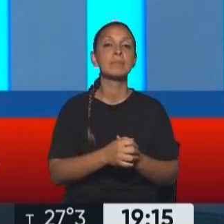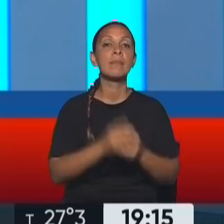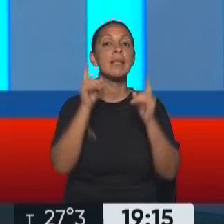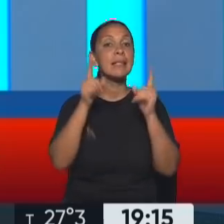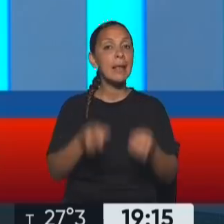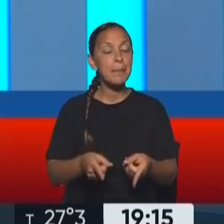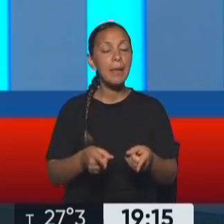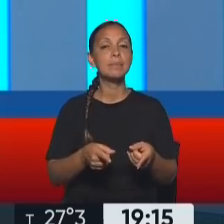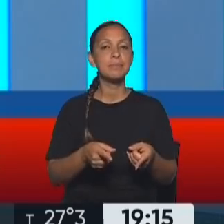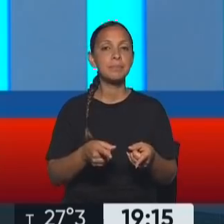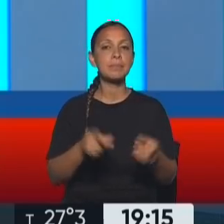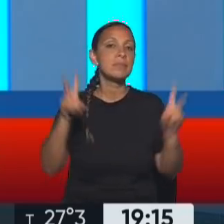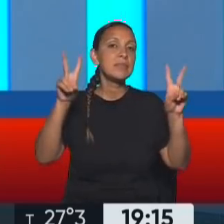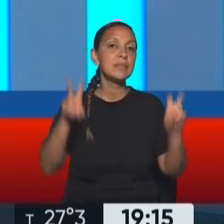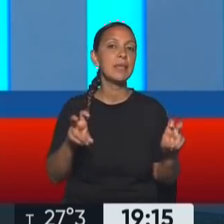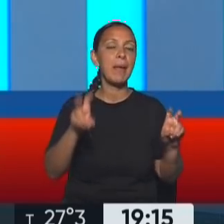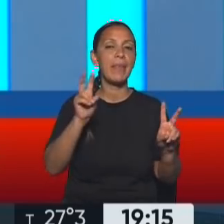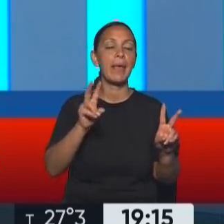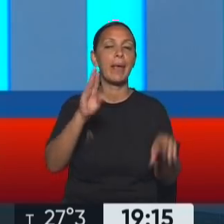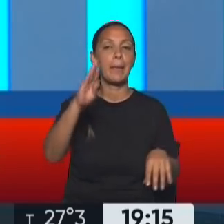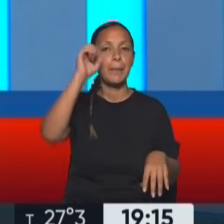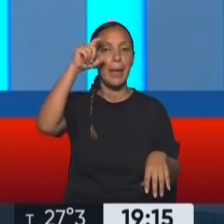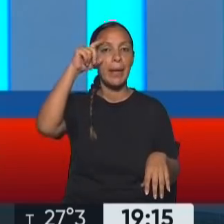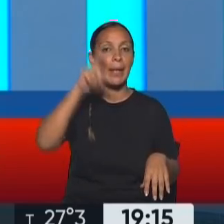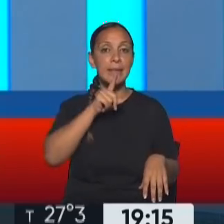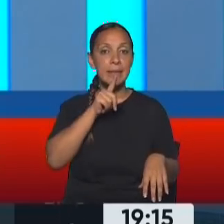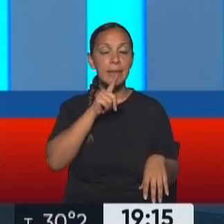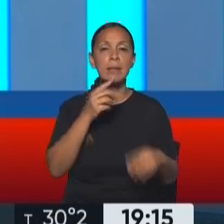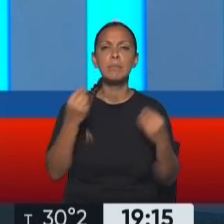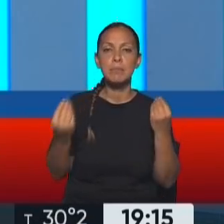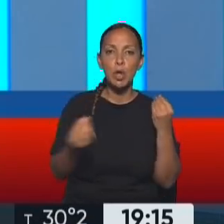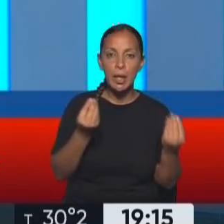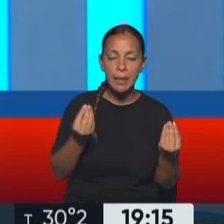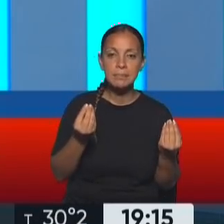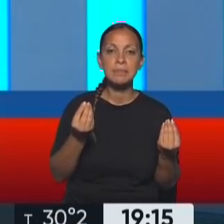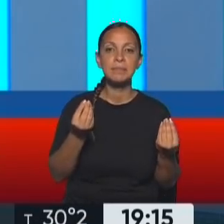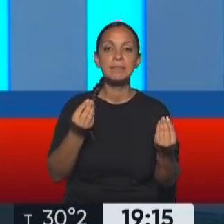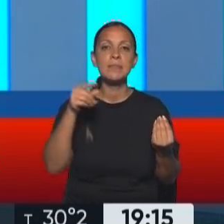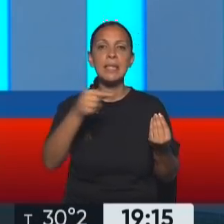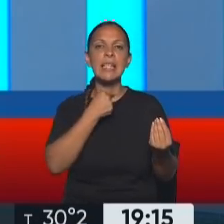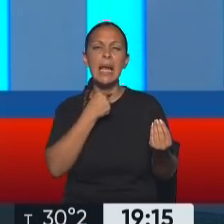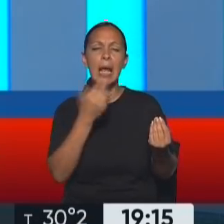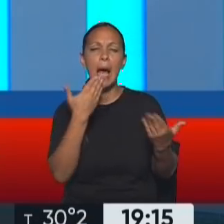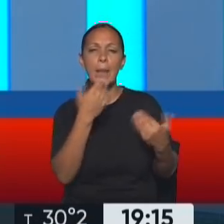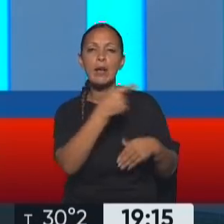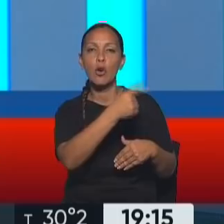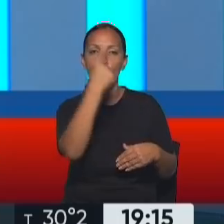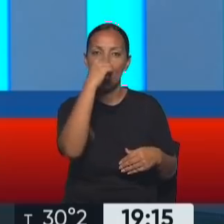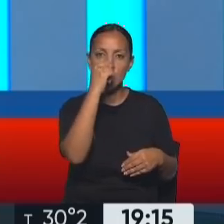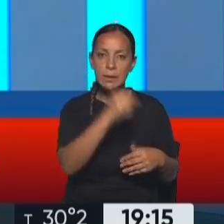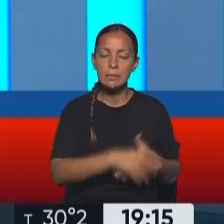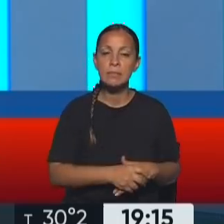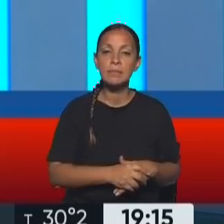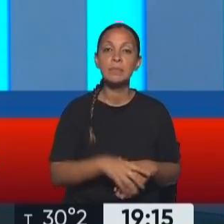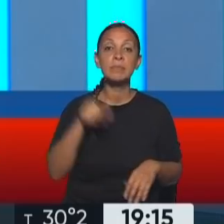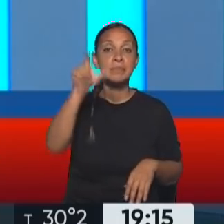Bennett, un aliado tradicional de Estados Unidos como Israel. ¿Por qué Bennett trata de conversar con Putin? Porque lo que le